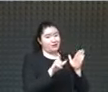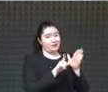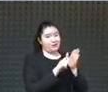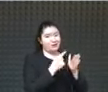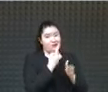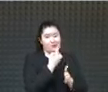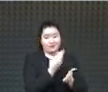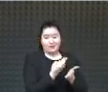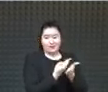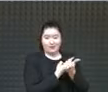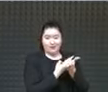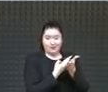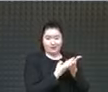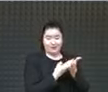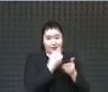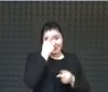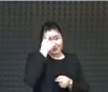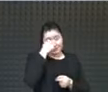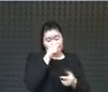como